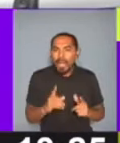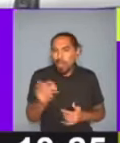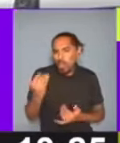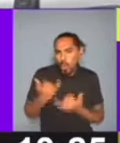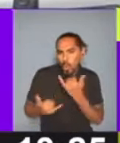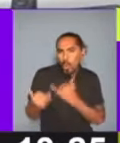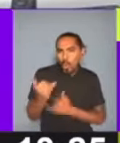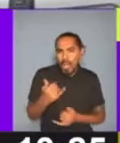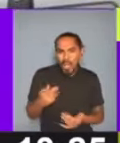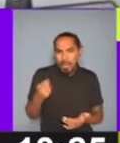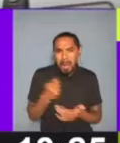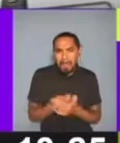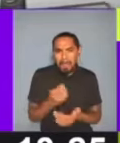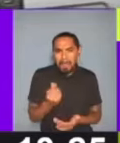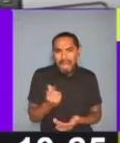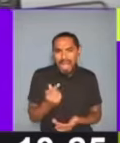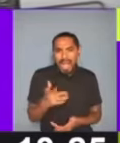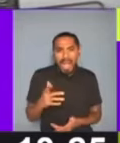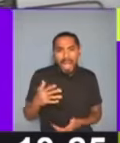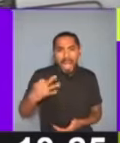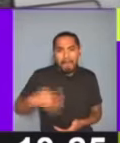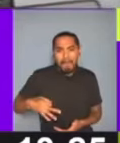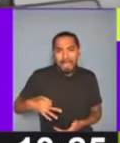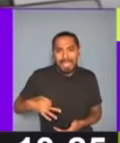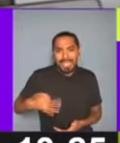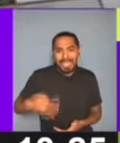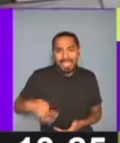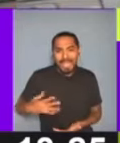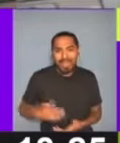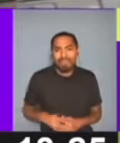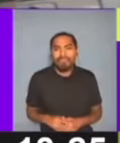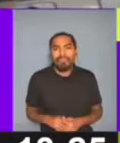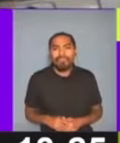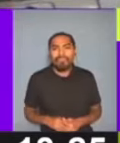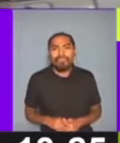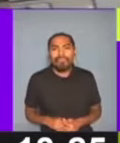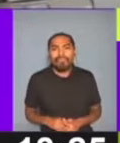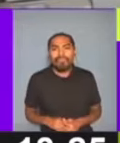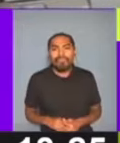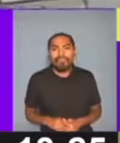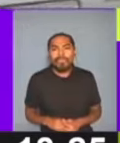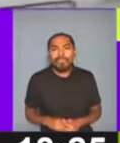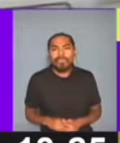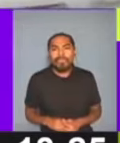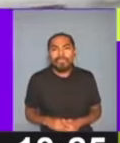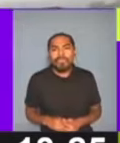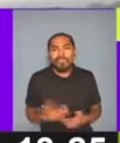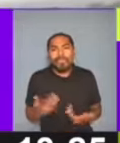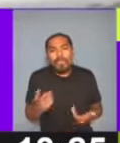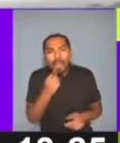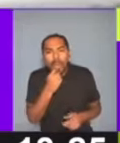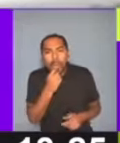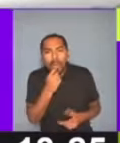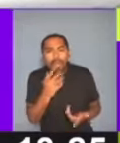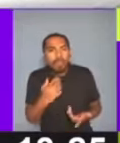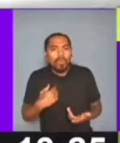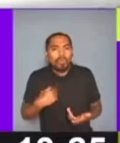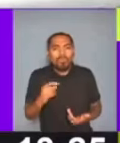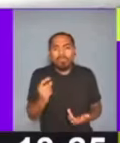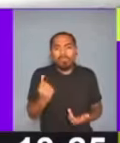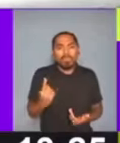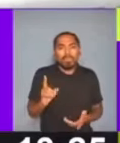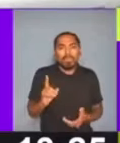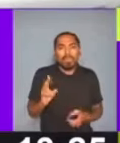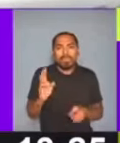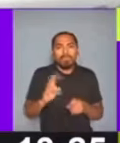tema de cobrar una tarifa que no es la que corresponde, que es la tarifa 1, en el caso de que uno pueda tomar una sola persona un taxi